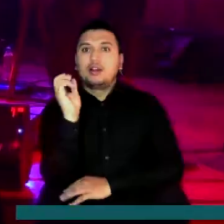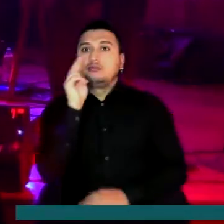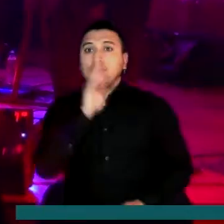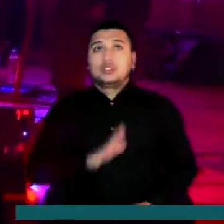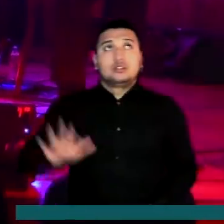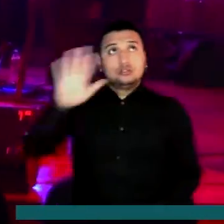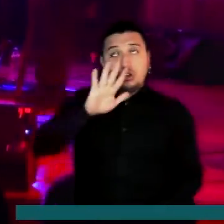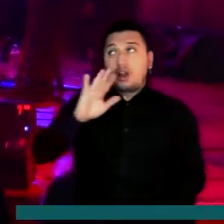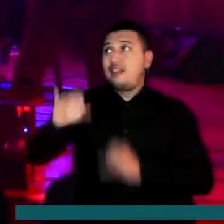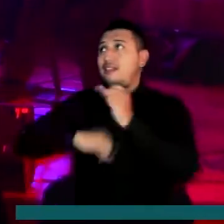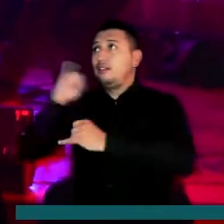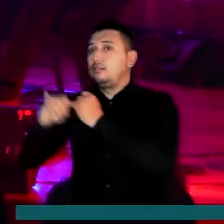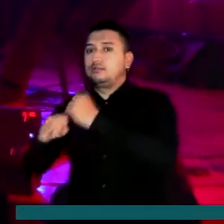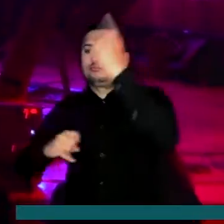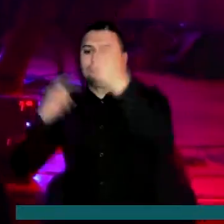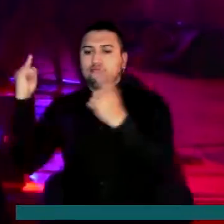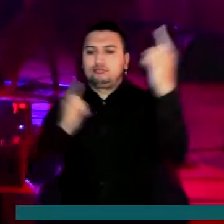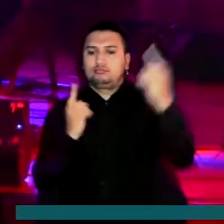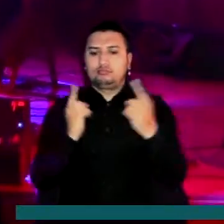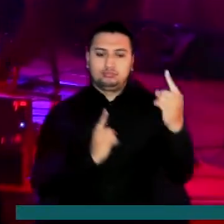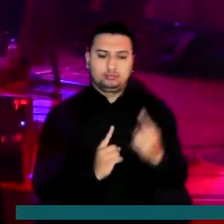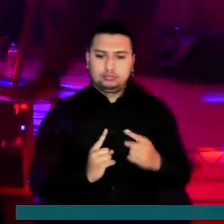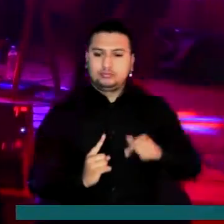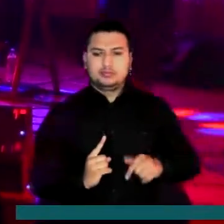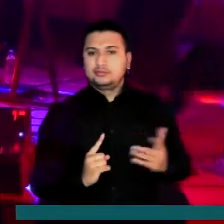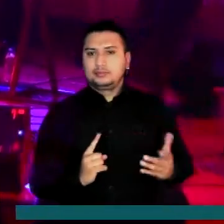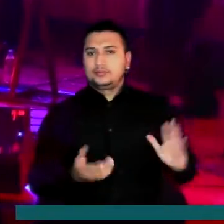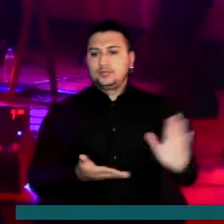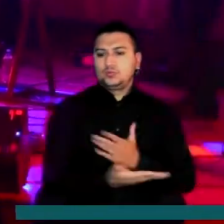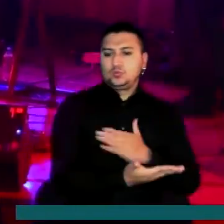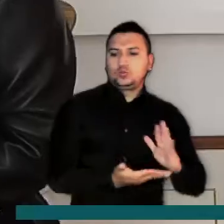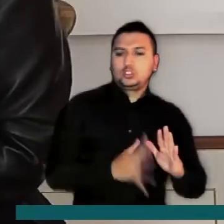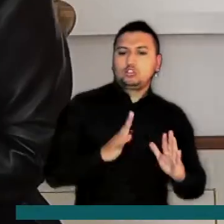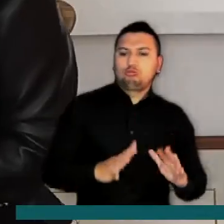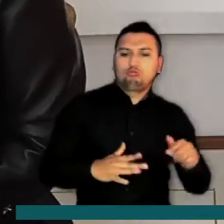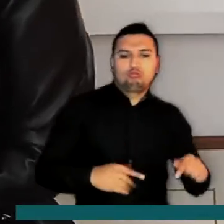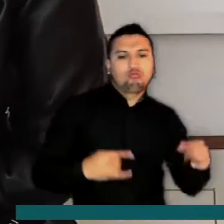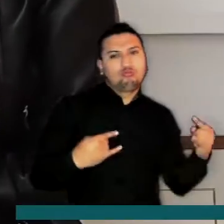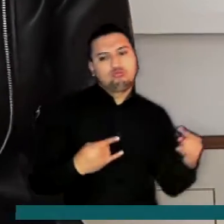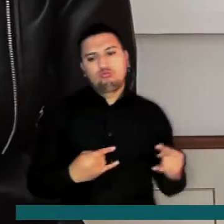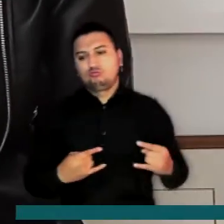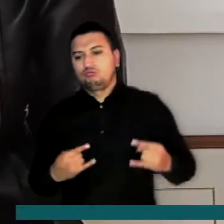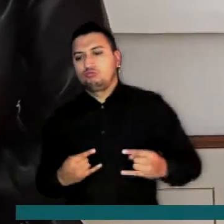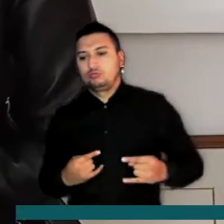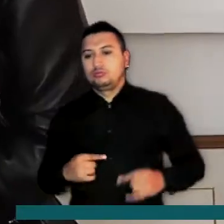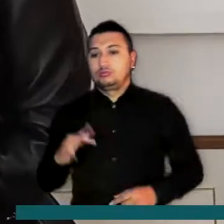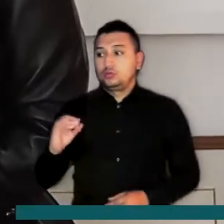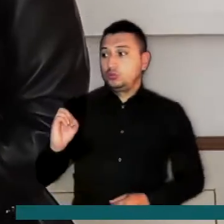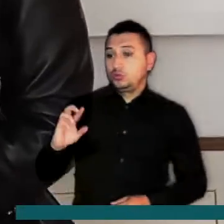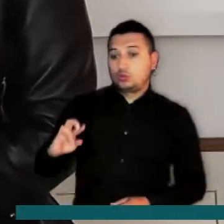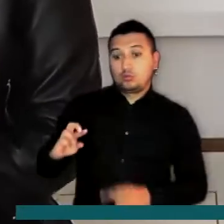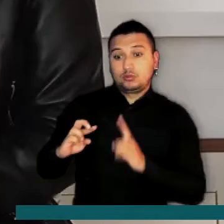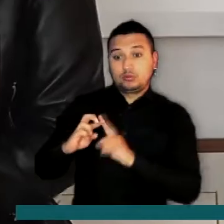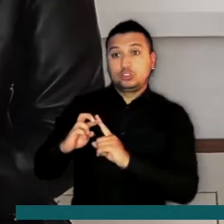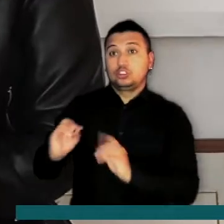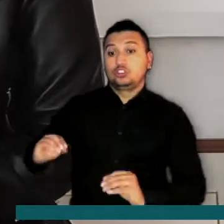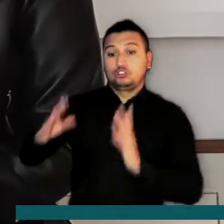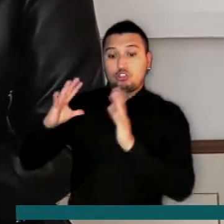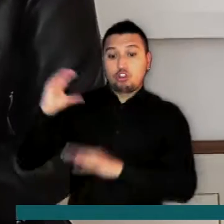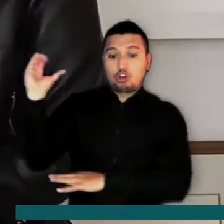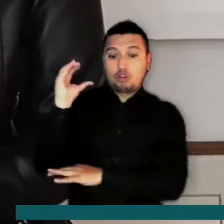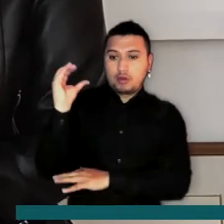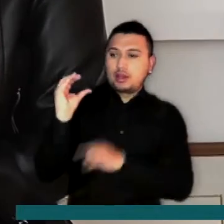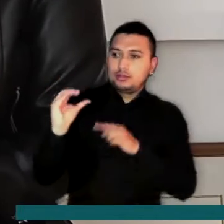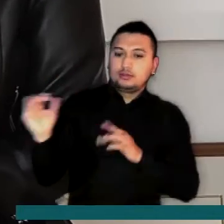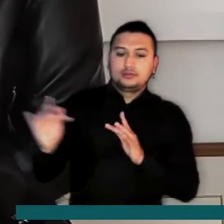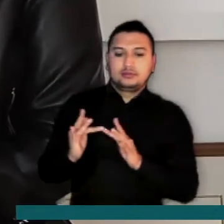internacionales, representantes de la música urbana. El Top Chop Colombo es el festival de música del Centro Colombo Americano de